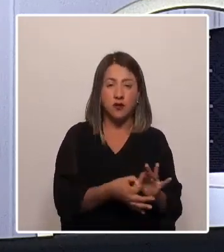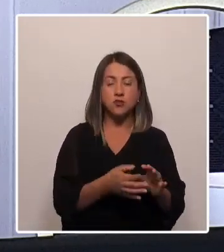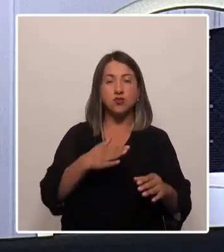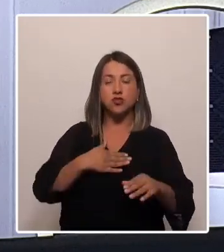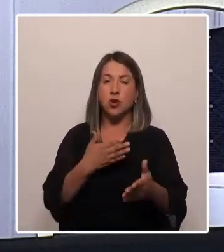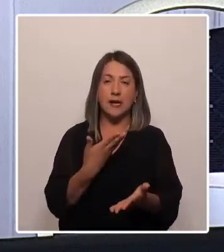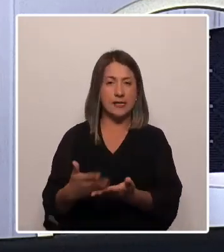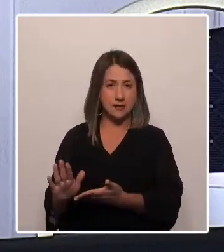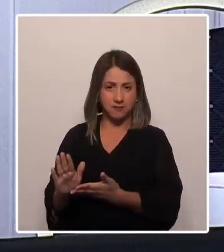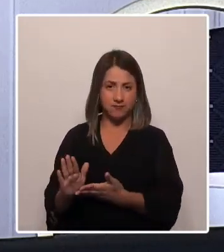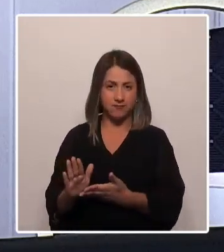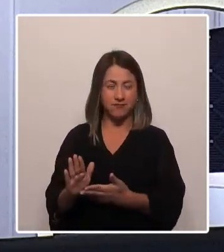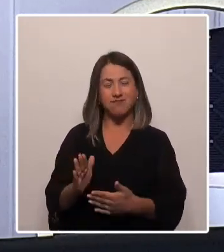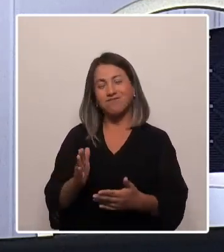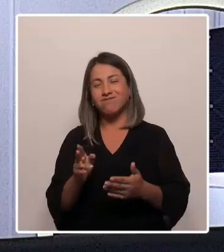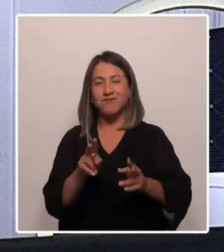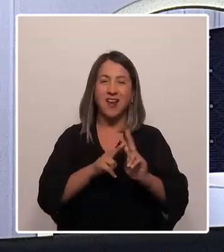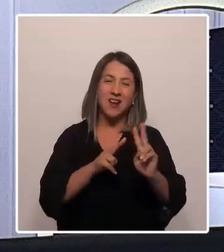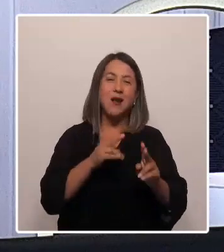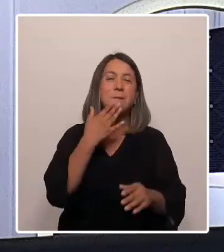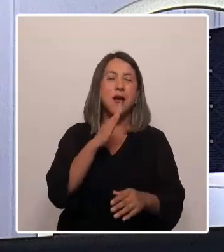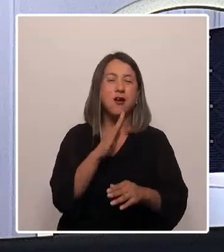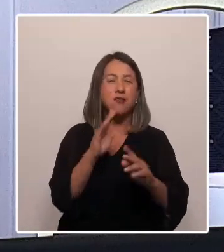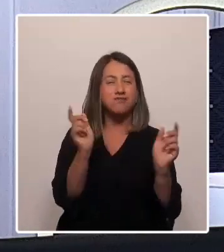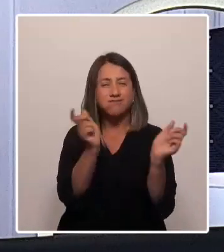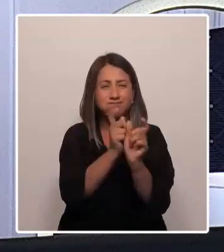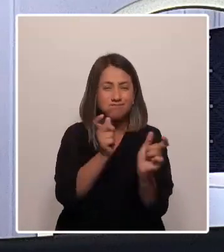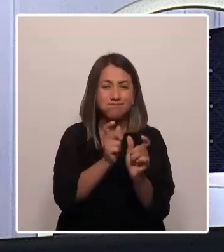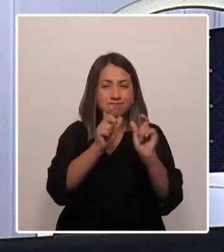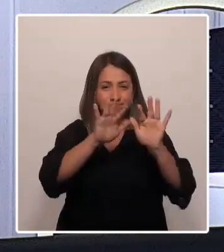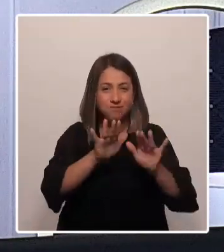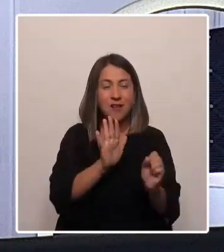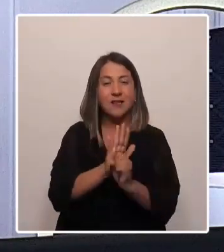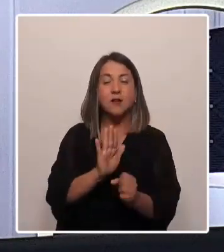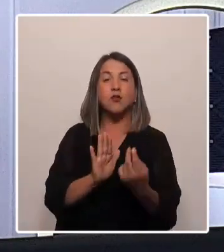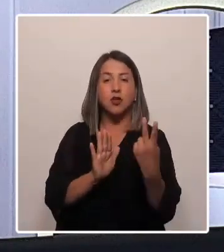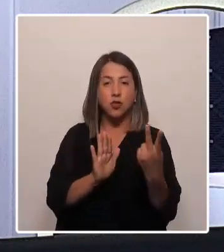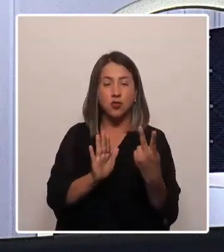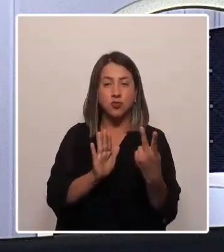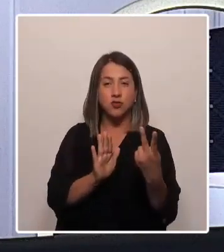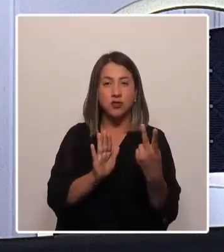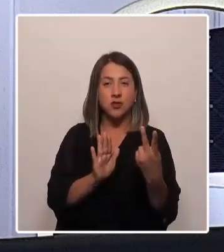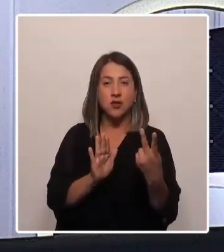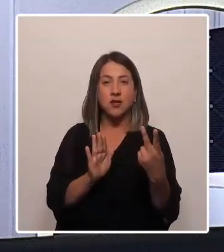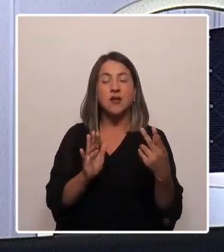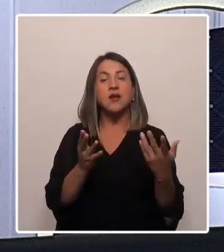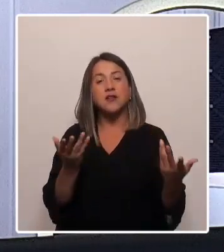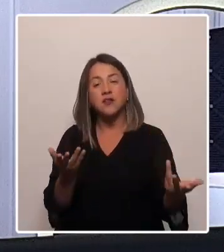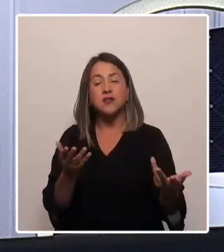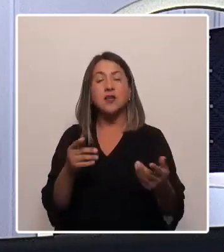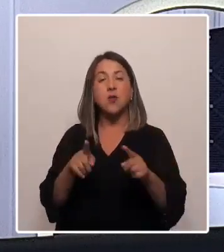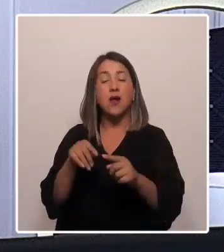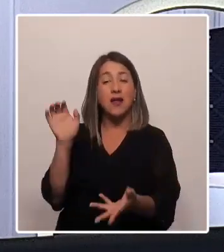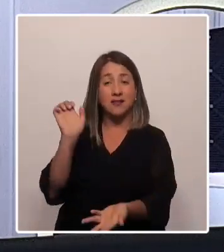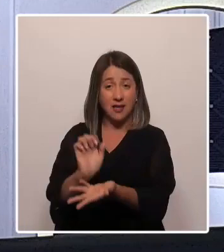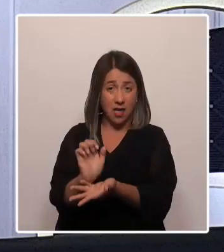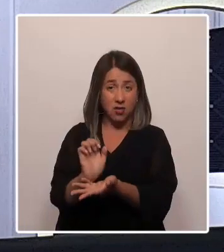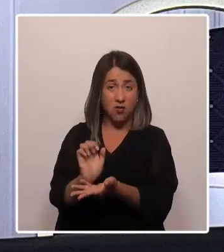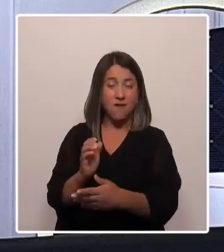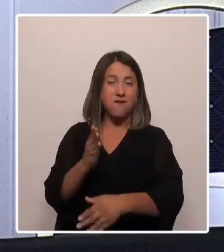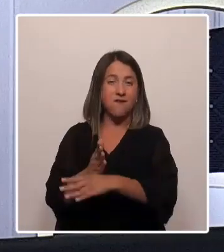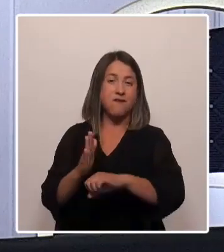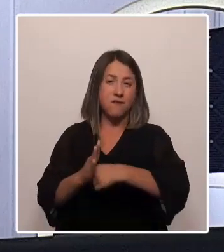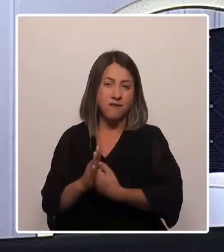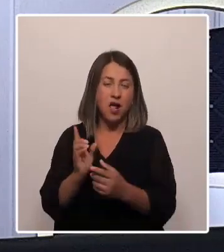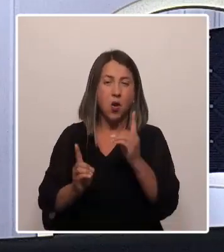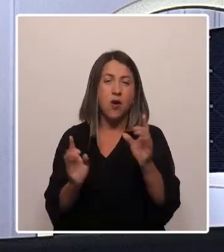buscando una mejora en él. El artículo 2 genera una serie de deberes al Estado que requieren ciertas precisiones,